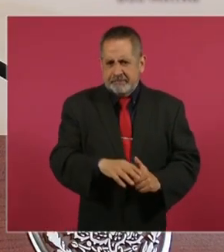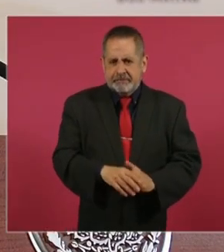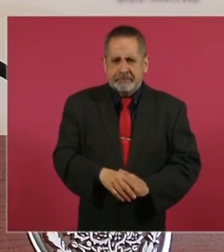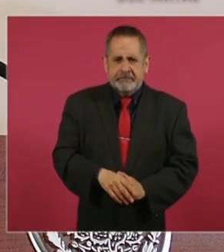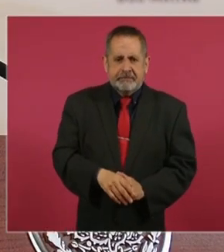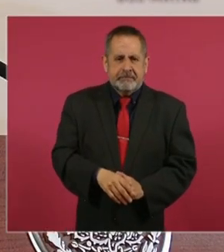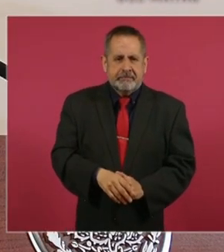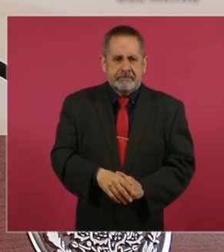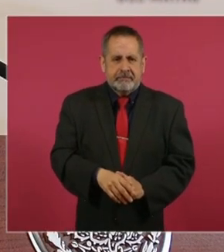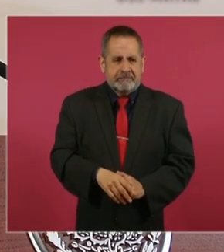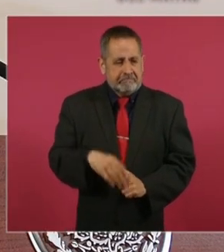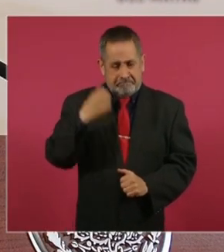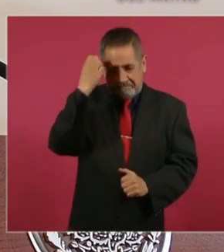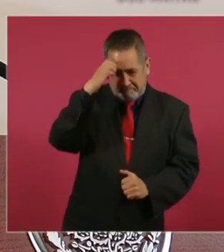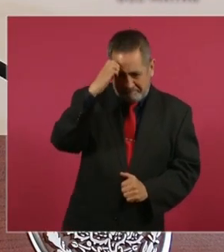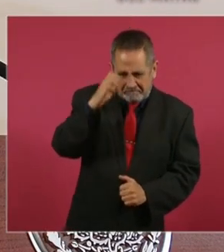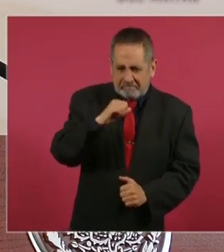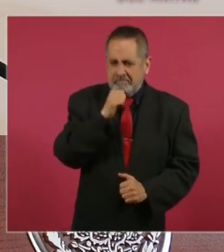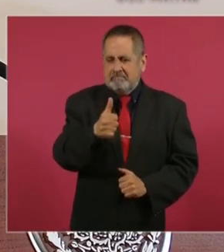Entonces,